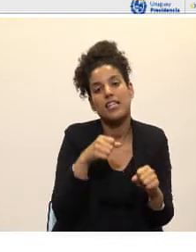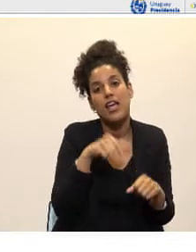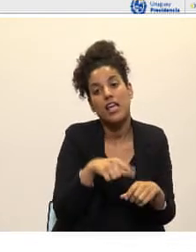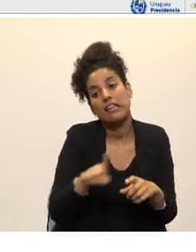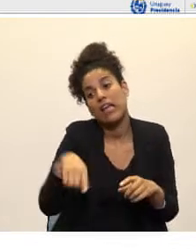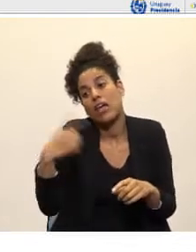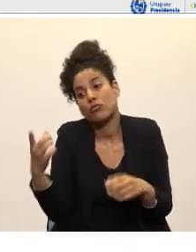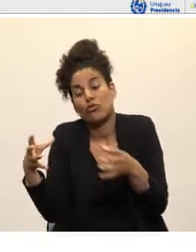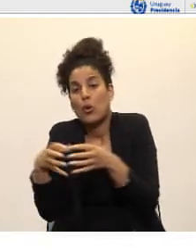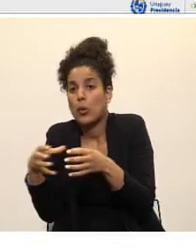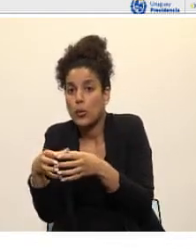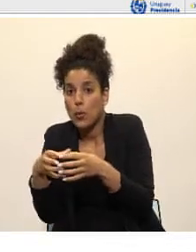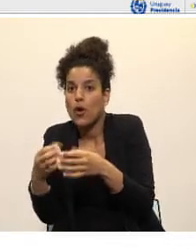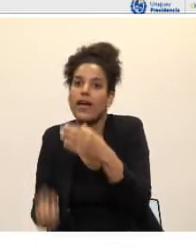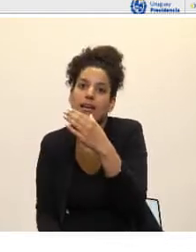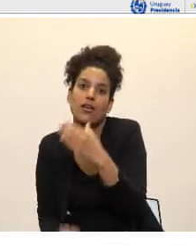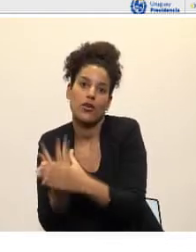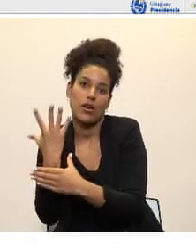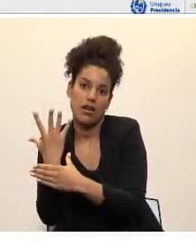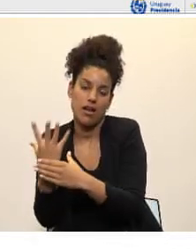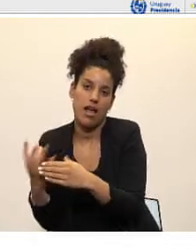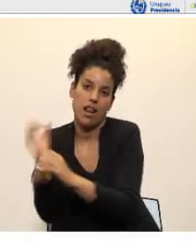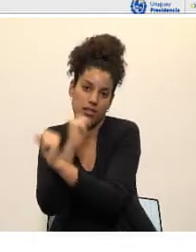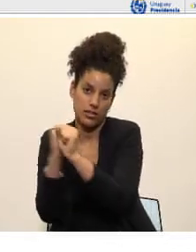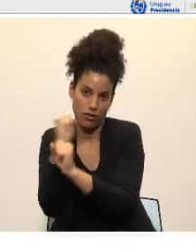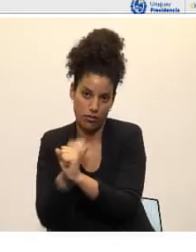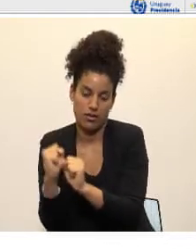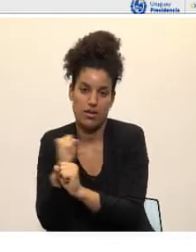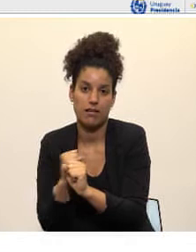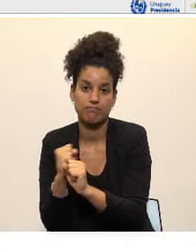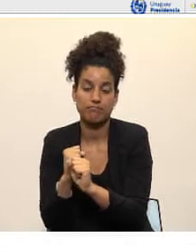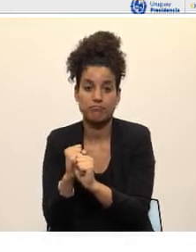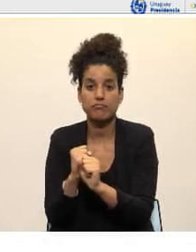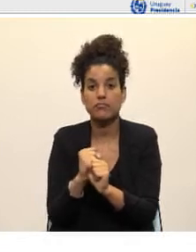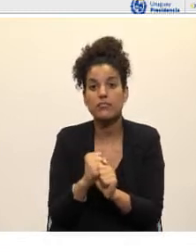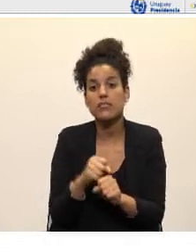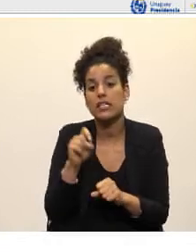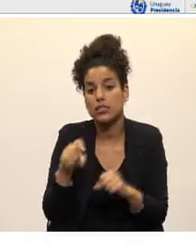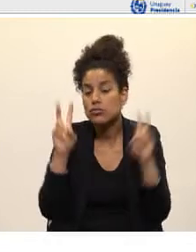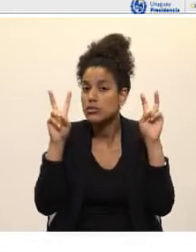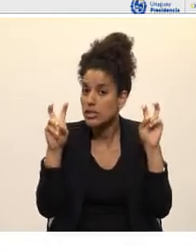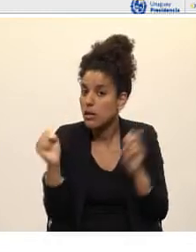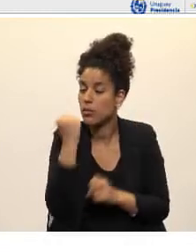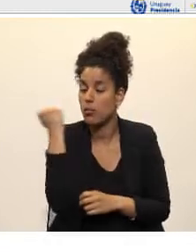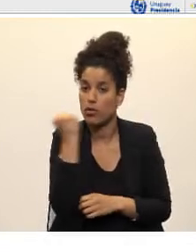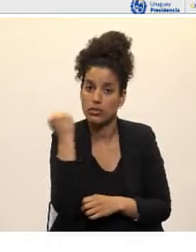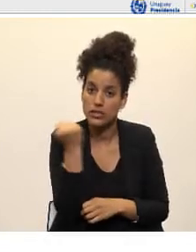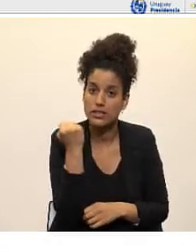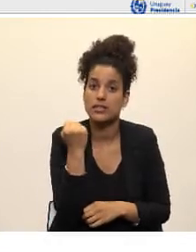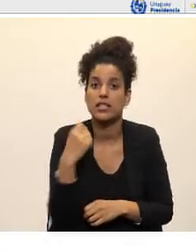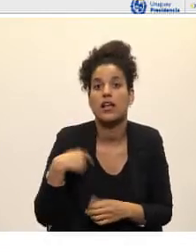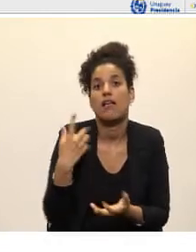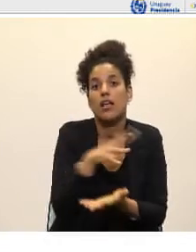y aquellos que crean la tecnología. Acá hablo fundamentalmente de un tema que no es menor y que habla de la